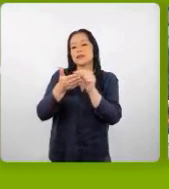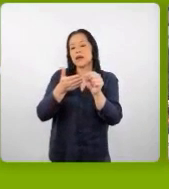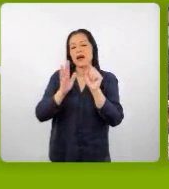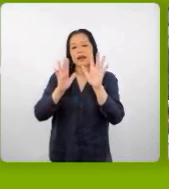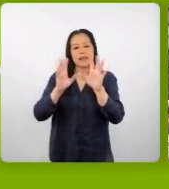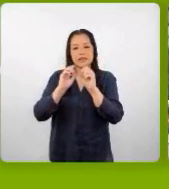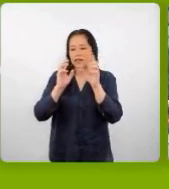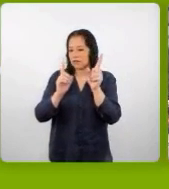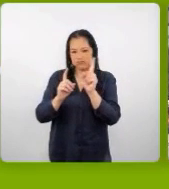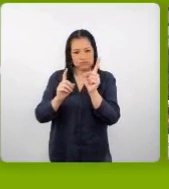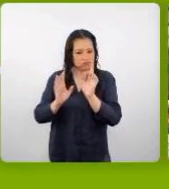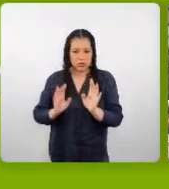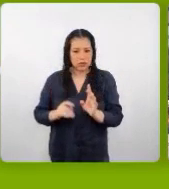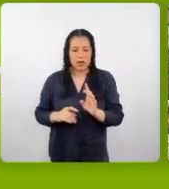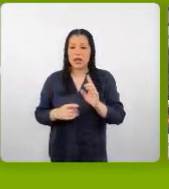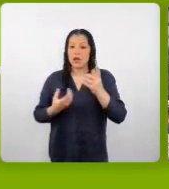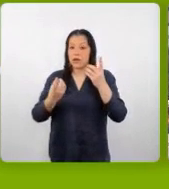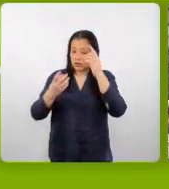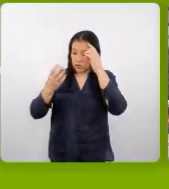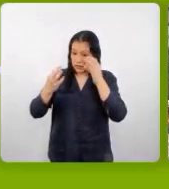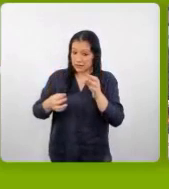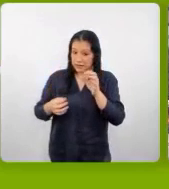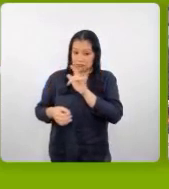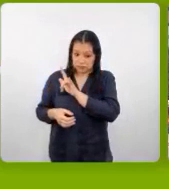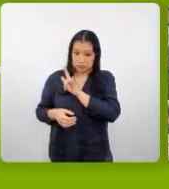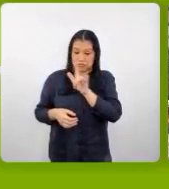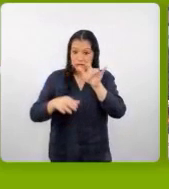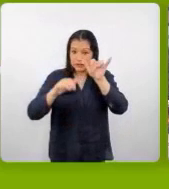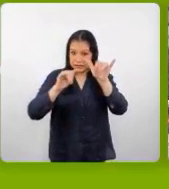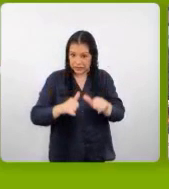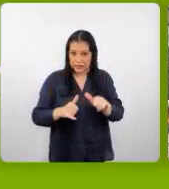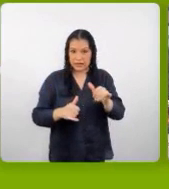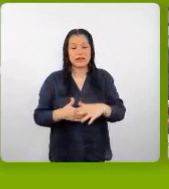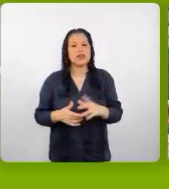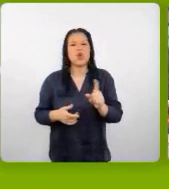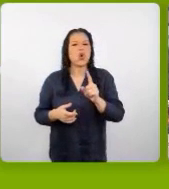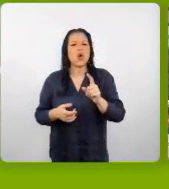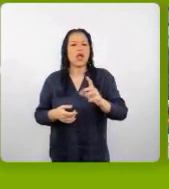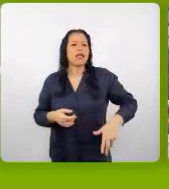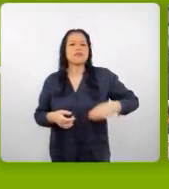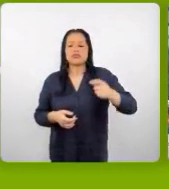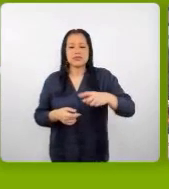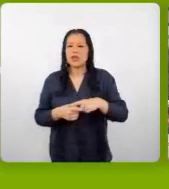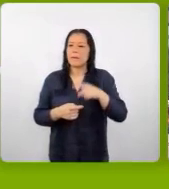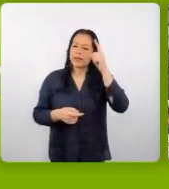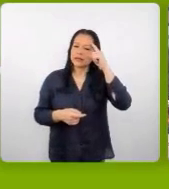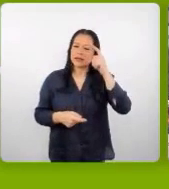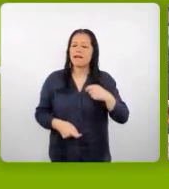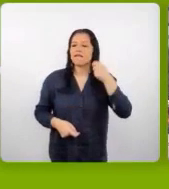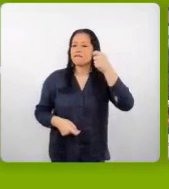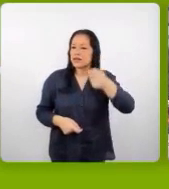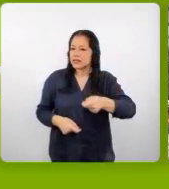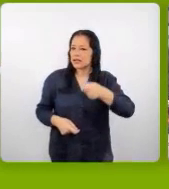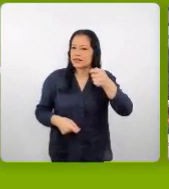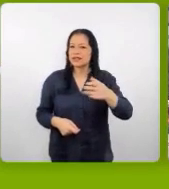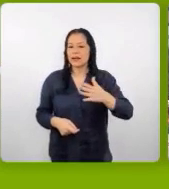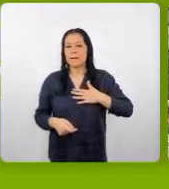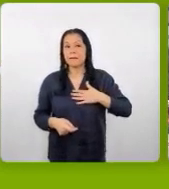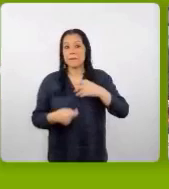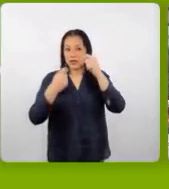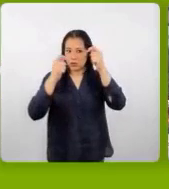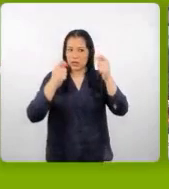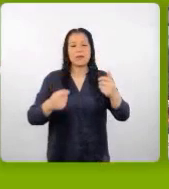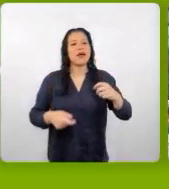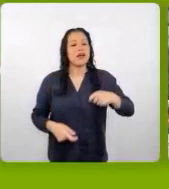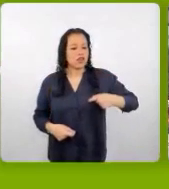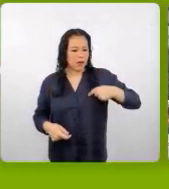un turista que va, que no es ni siquiera que gasta, es un turista que invierte. Ellos invierten en su turismo, ellos invierten en su